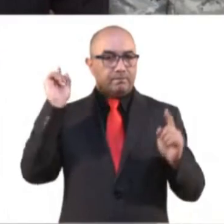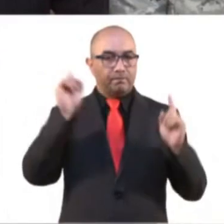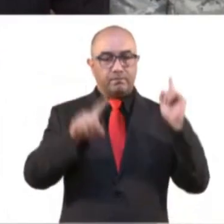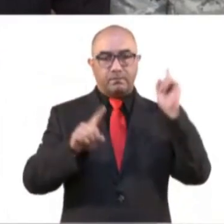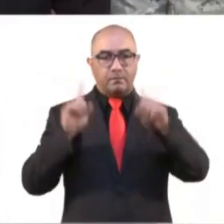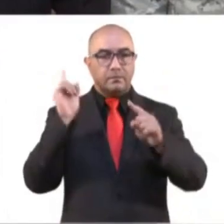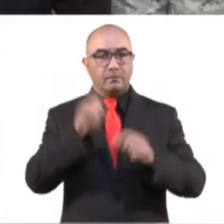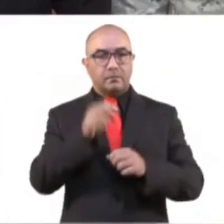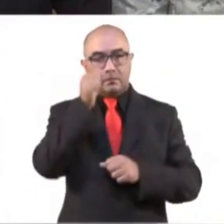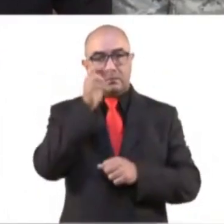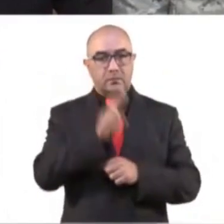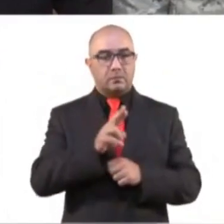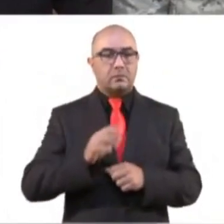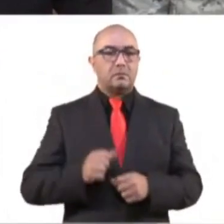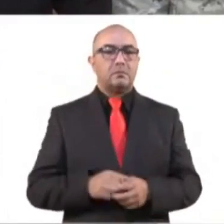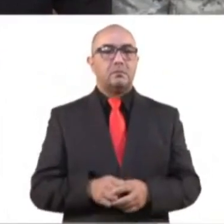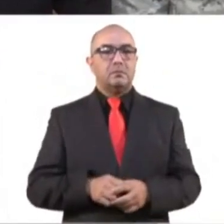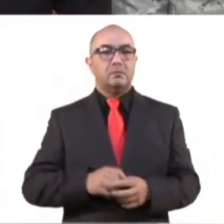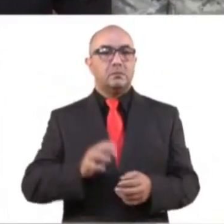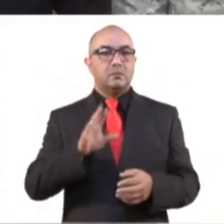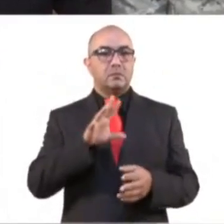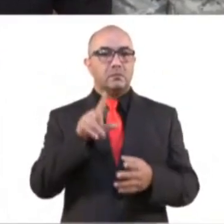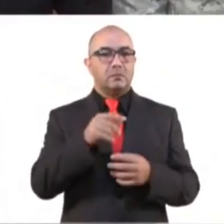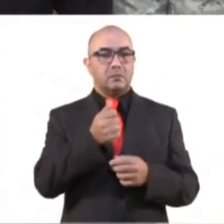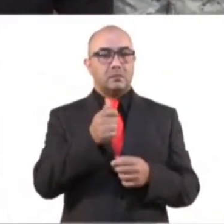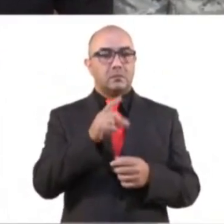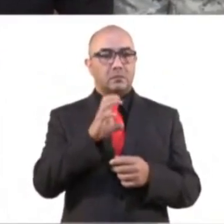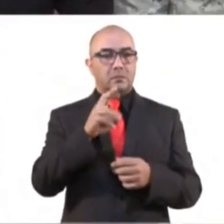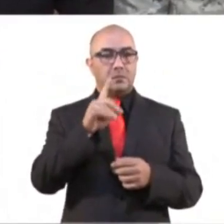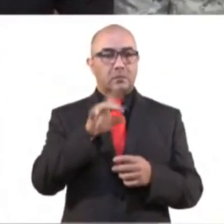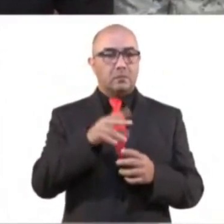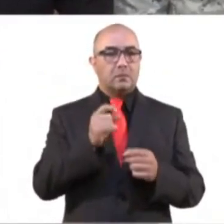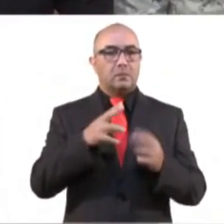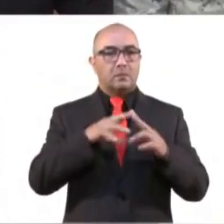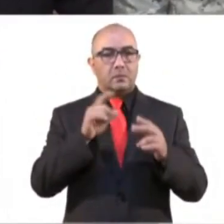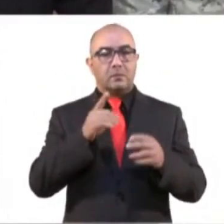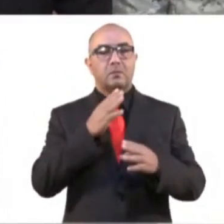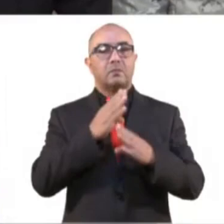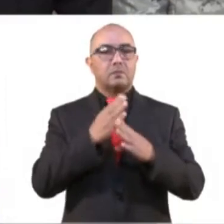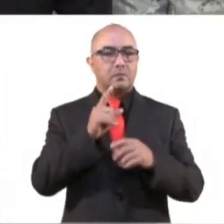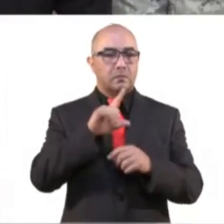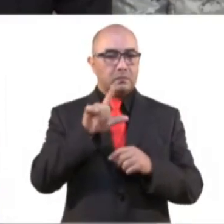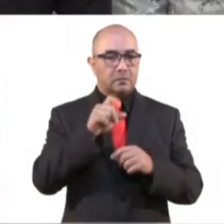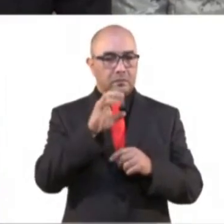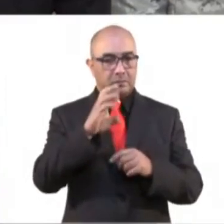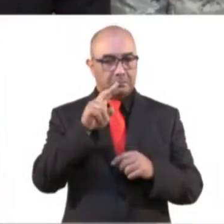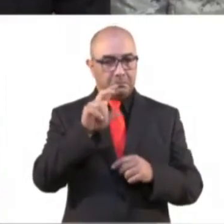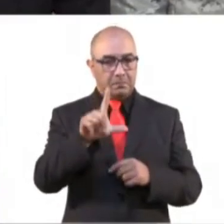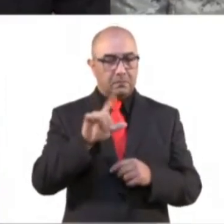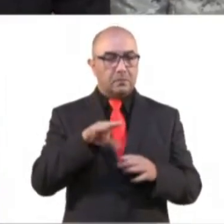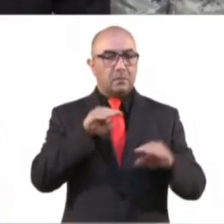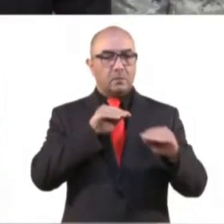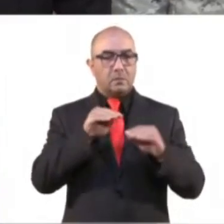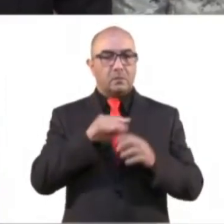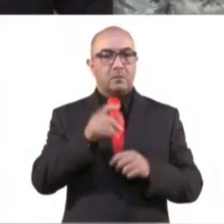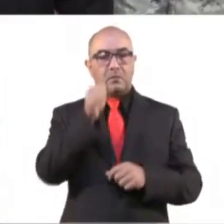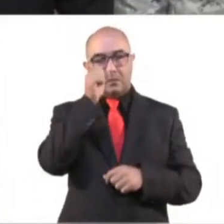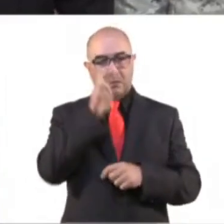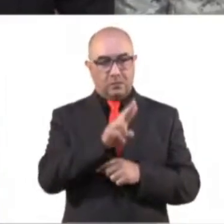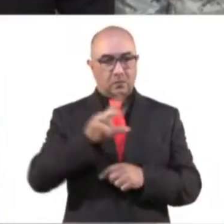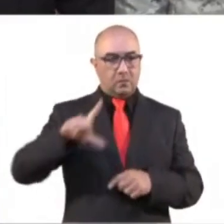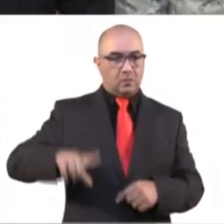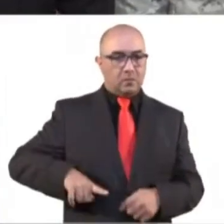Secretaría de Seguridad Ciudadana de gestión integral de riesgos de Protección Civil movilidad la secretaría de